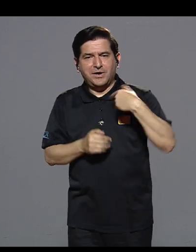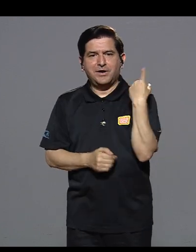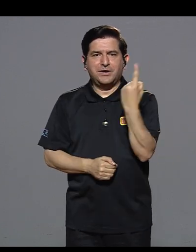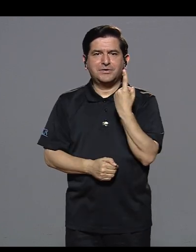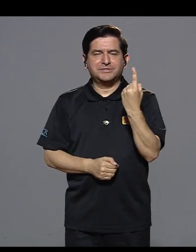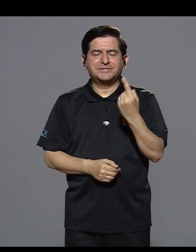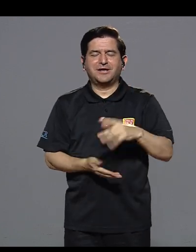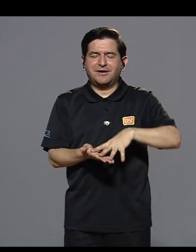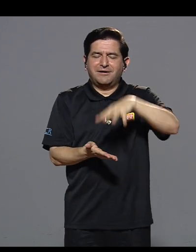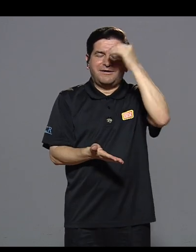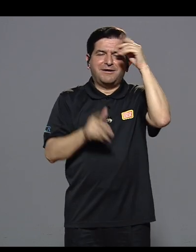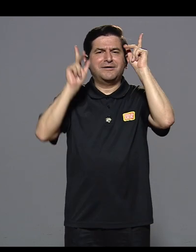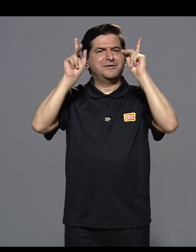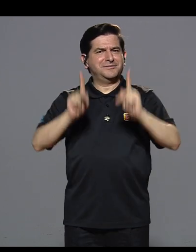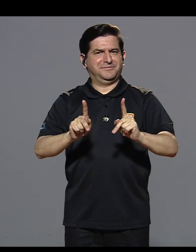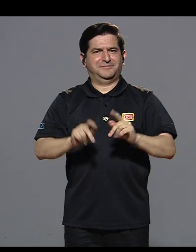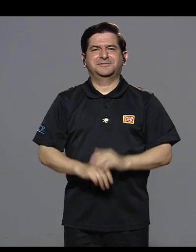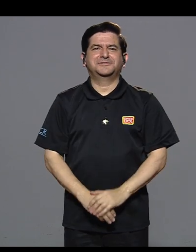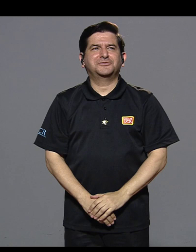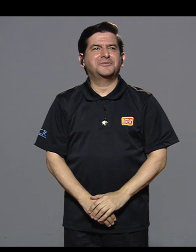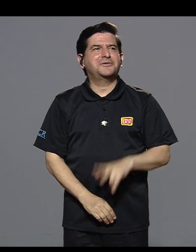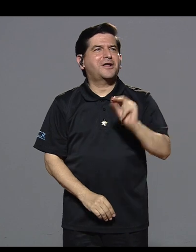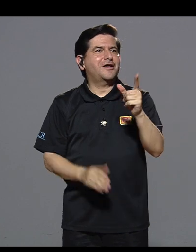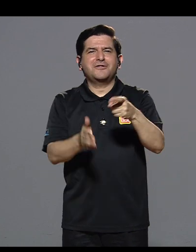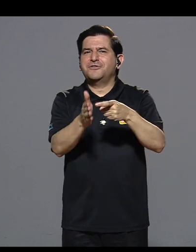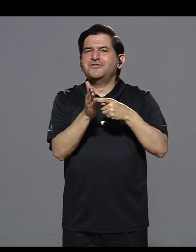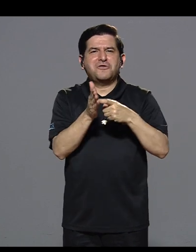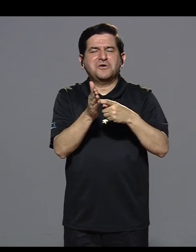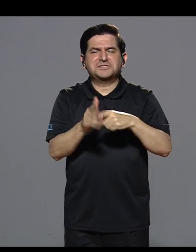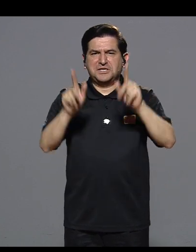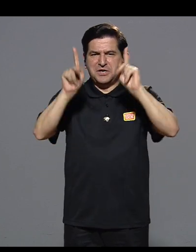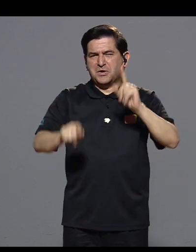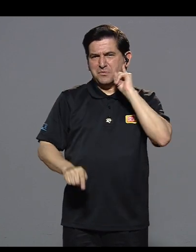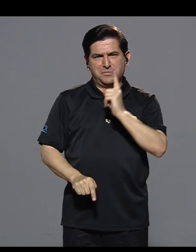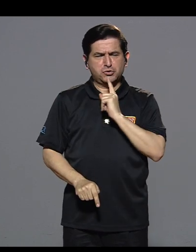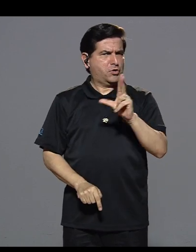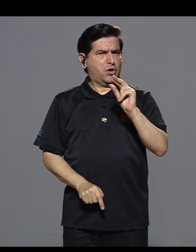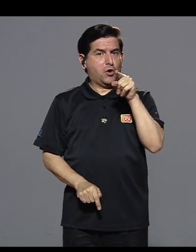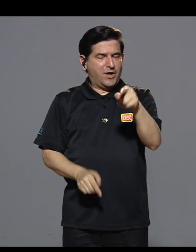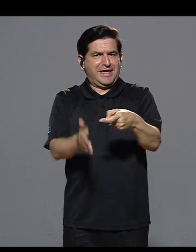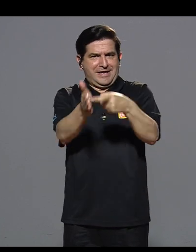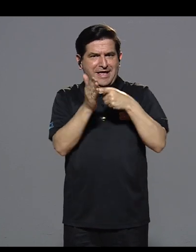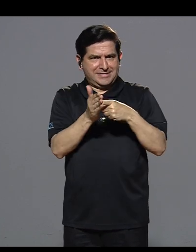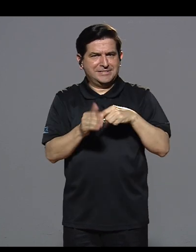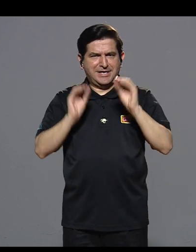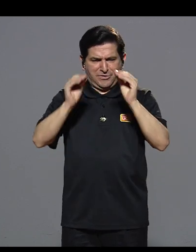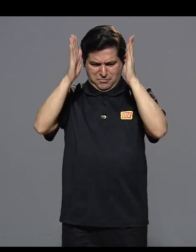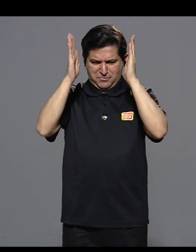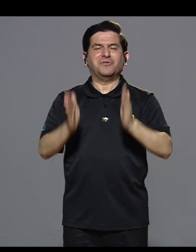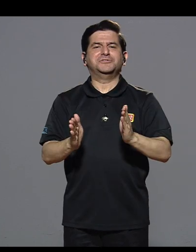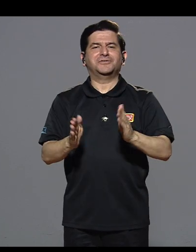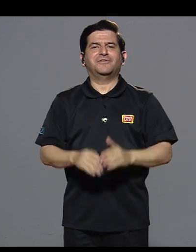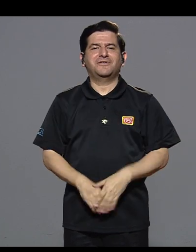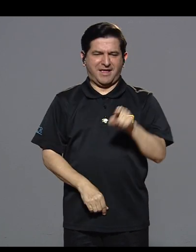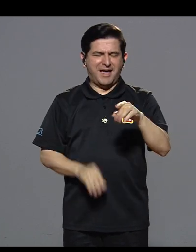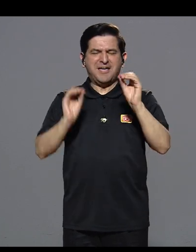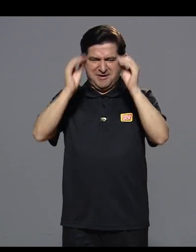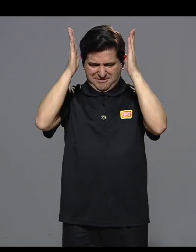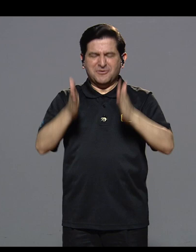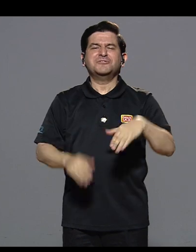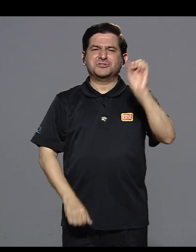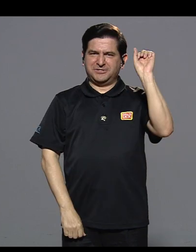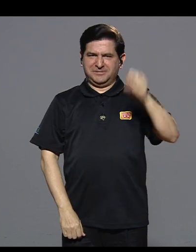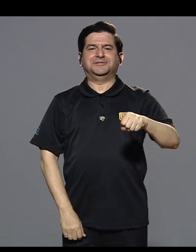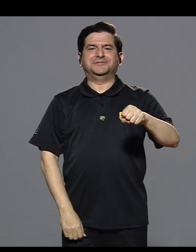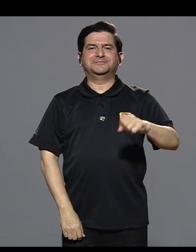siempre aprendemos. Es una persona que no exige por ser persona sorda, ¿no? Sino que ella exige por ser docente, porque ella es